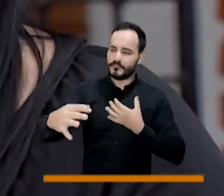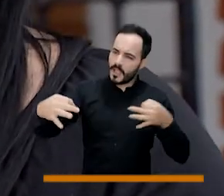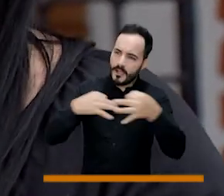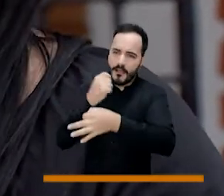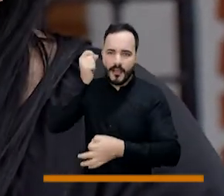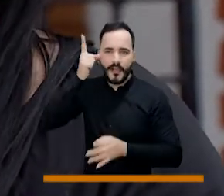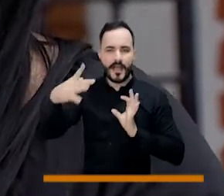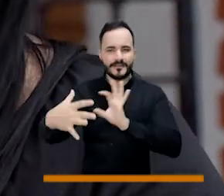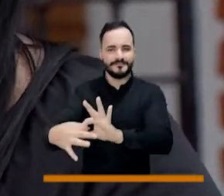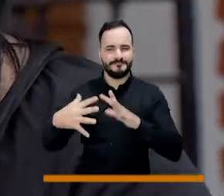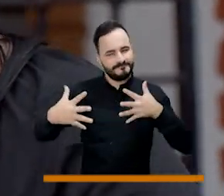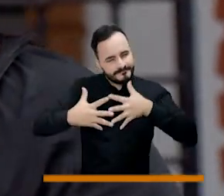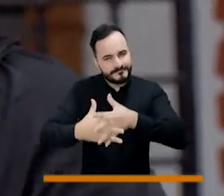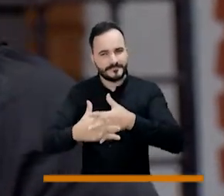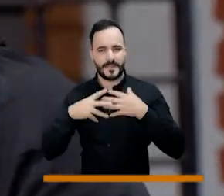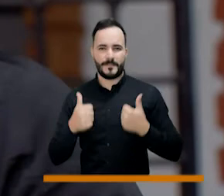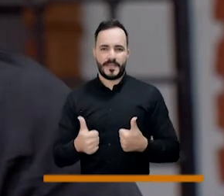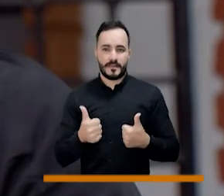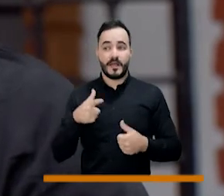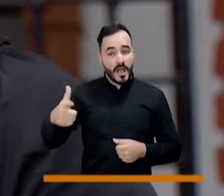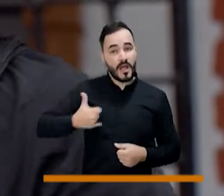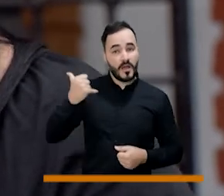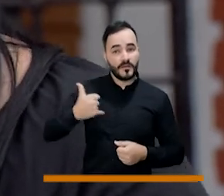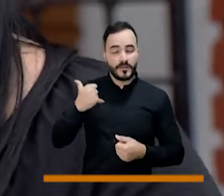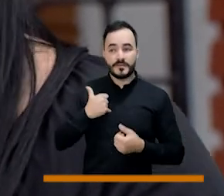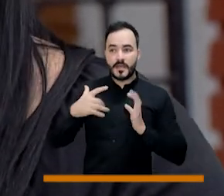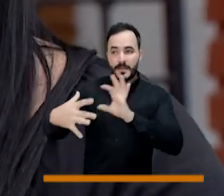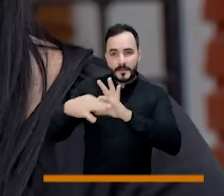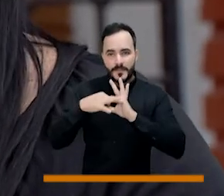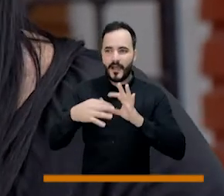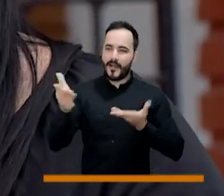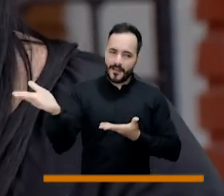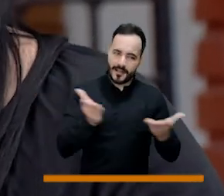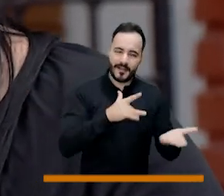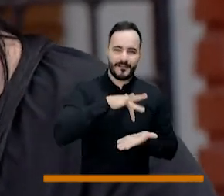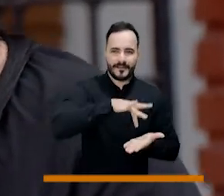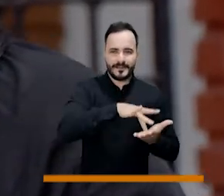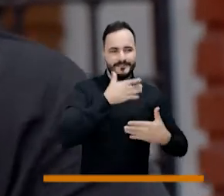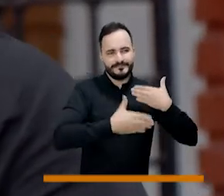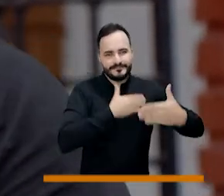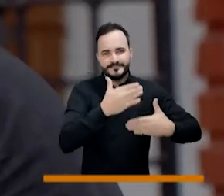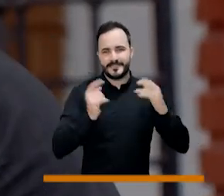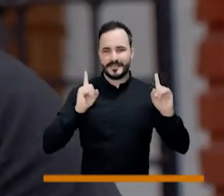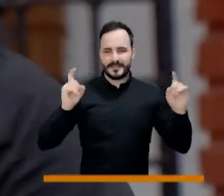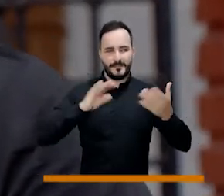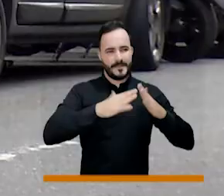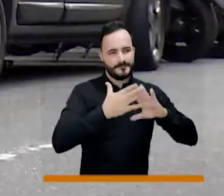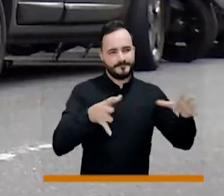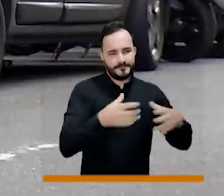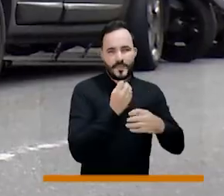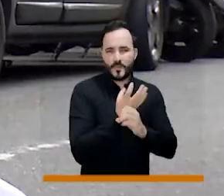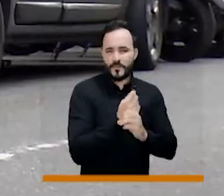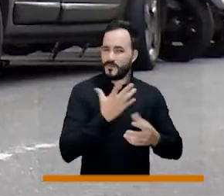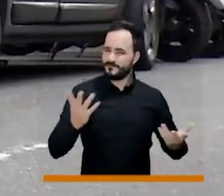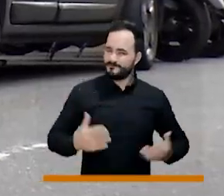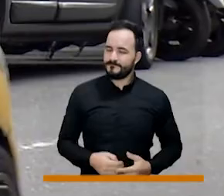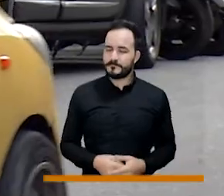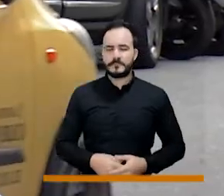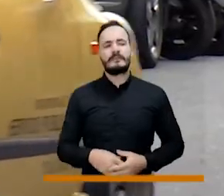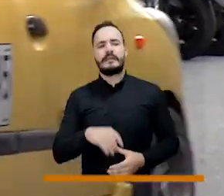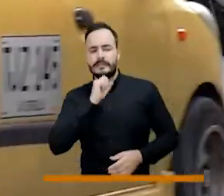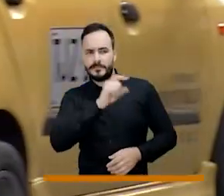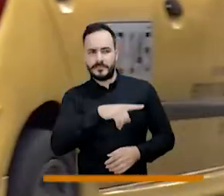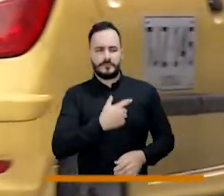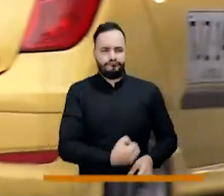de empatía con nuestros jóvenes para que empiecen a participar en los procesos comunitarios, ciudadanos. Jimena, hay todavía